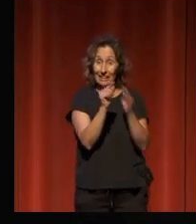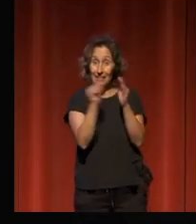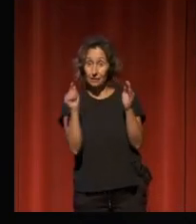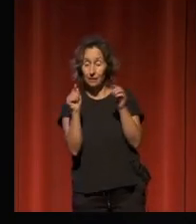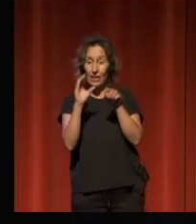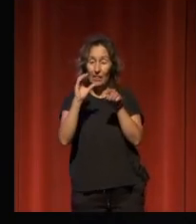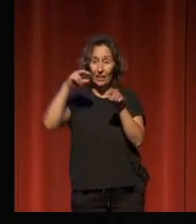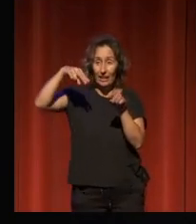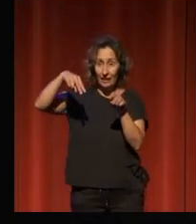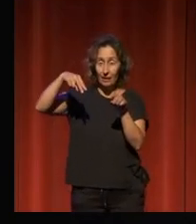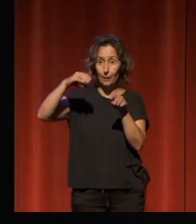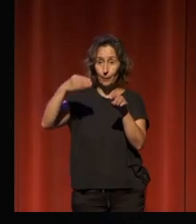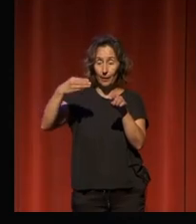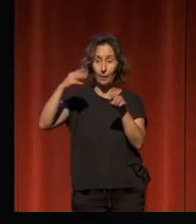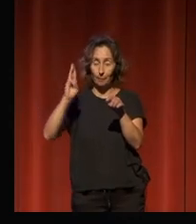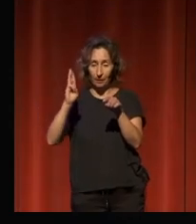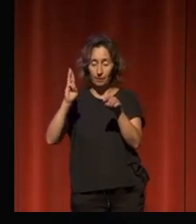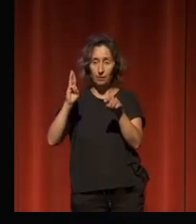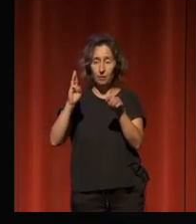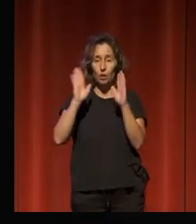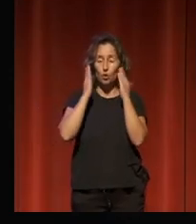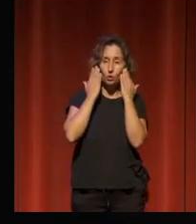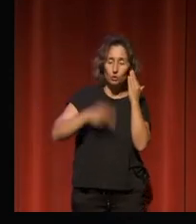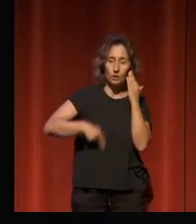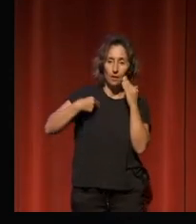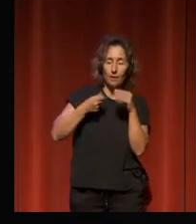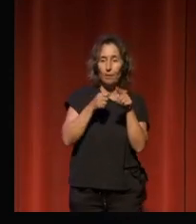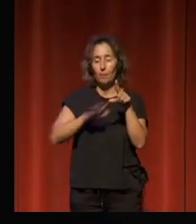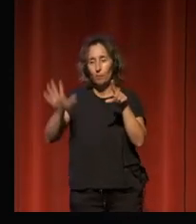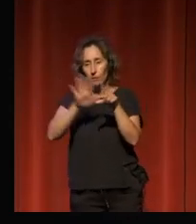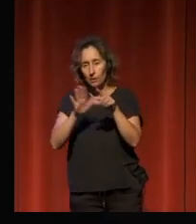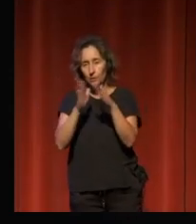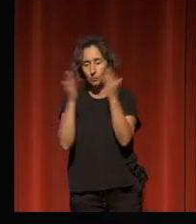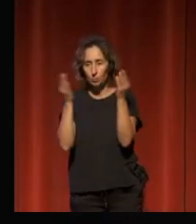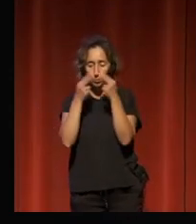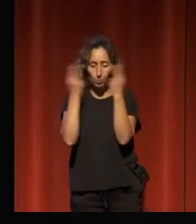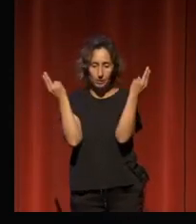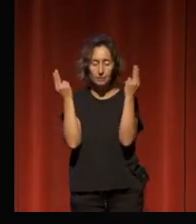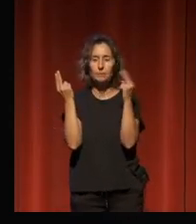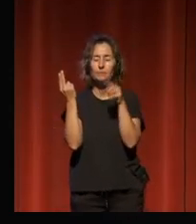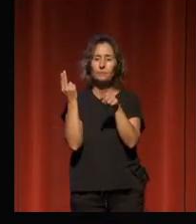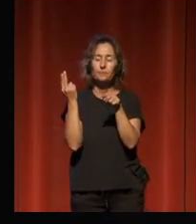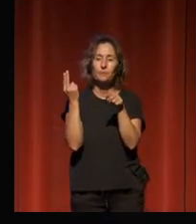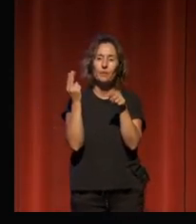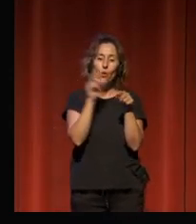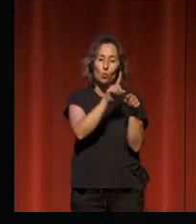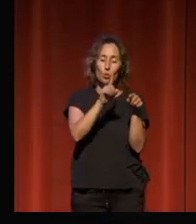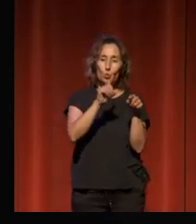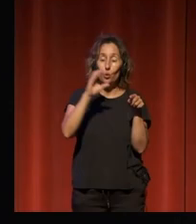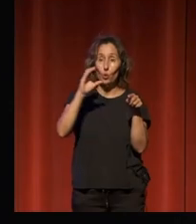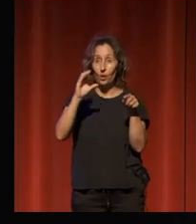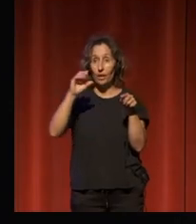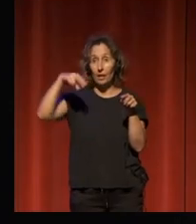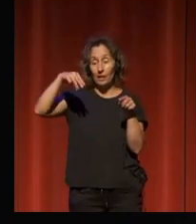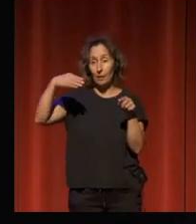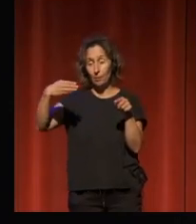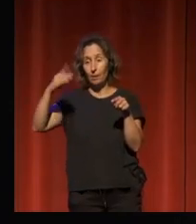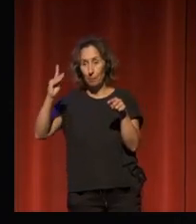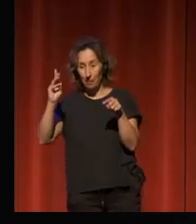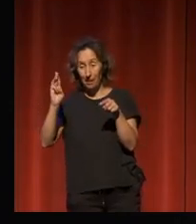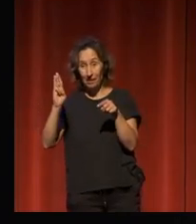cnbp Congreso Nacional de bibliotecas públicas 11 espacio cnbp y